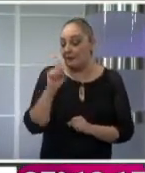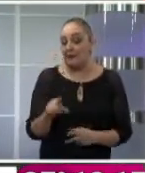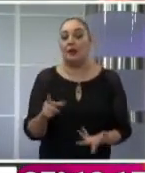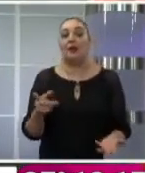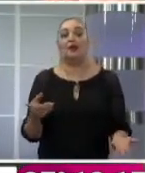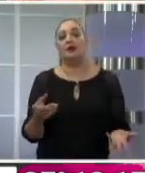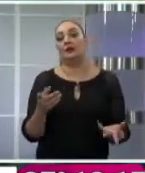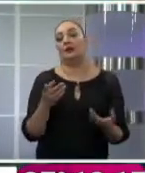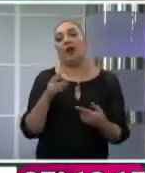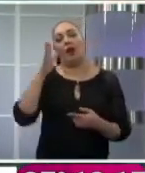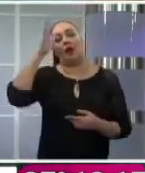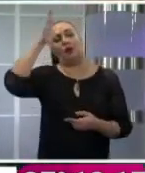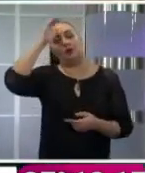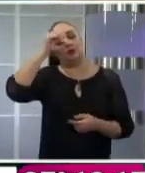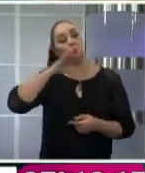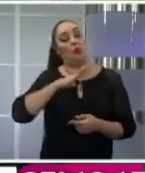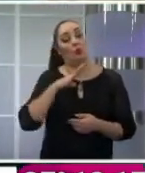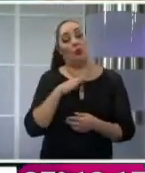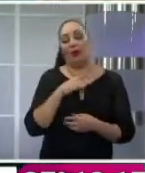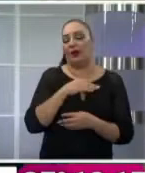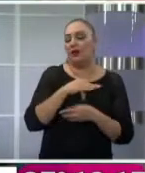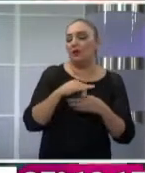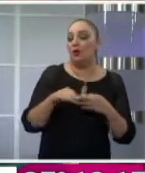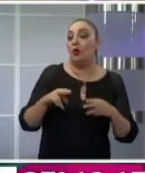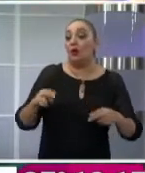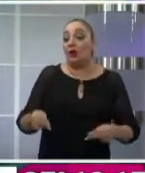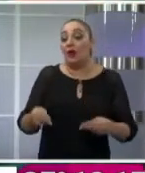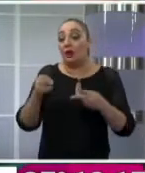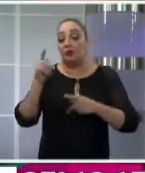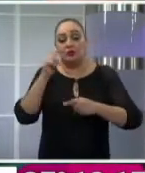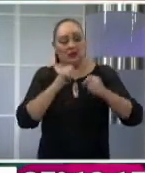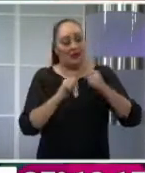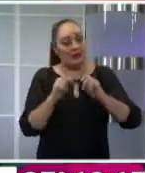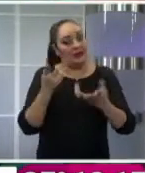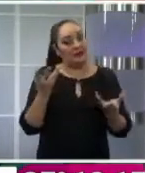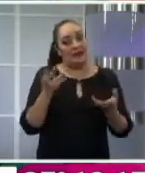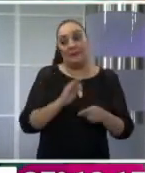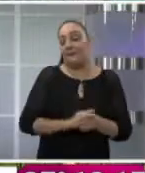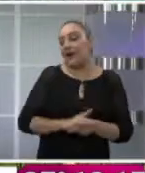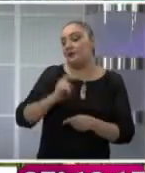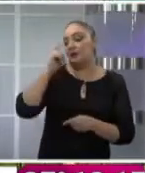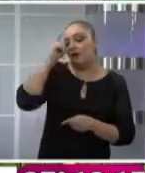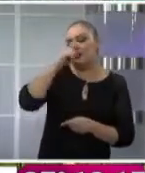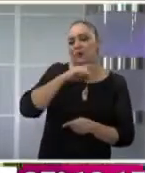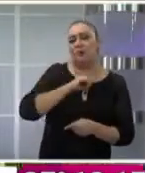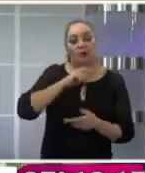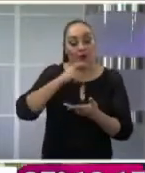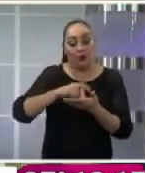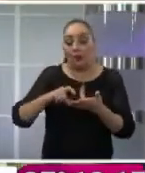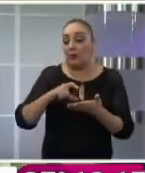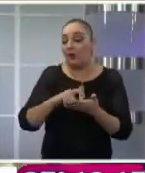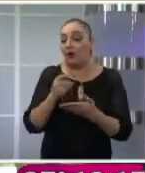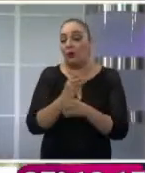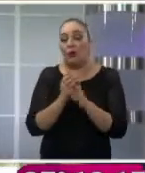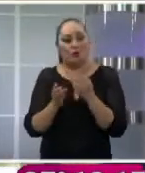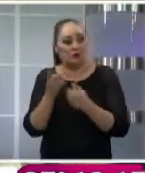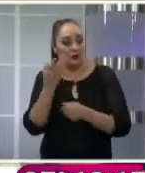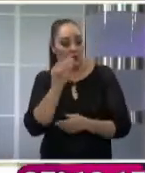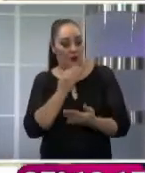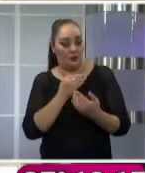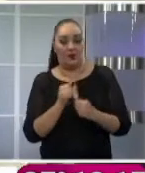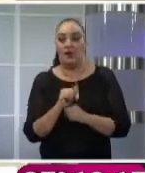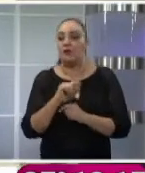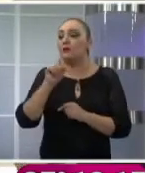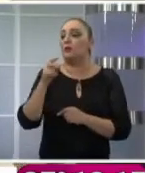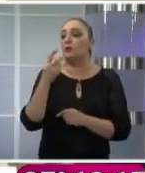también recordemos que hubo restricciones en supermercados dificultando así la adquisición de productos básicos a 2 años de